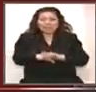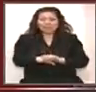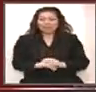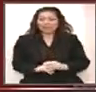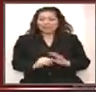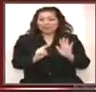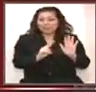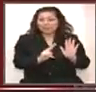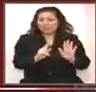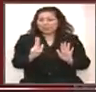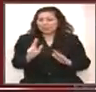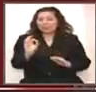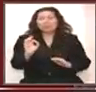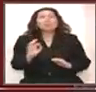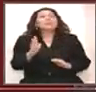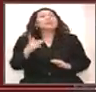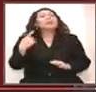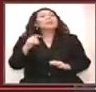y el